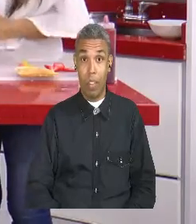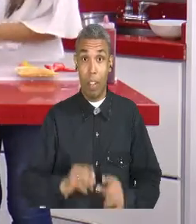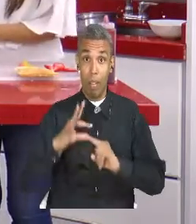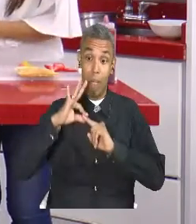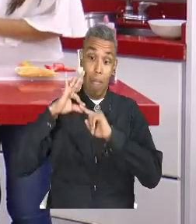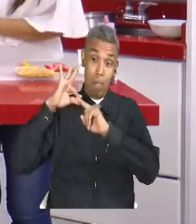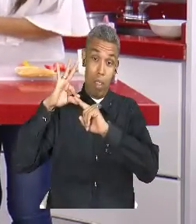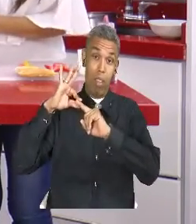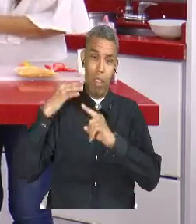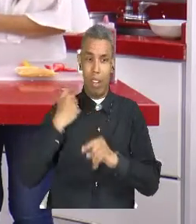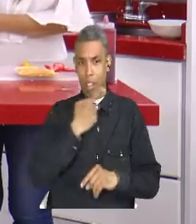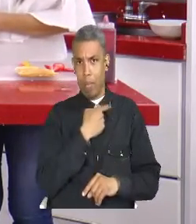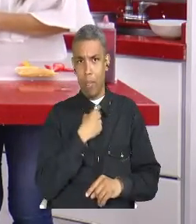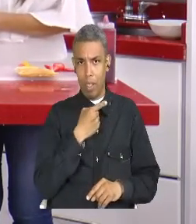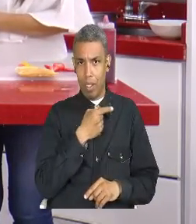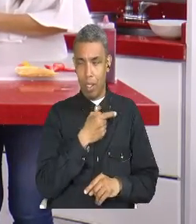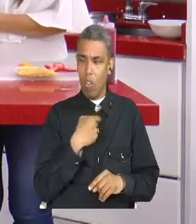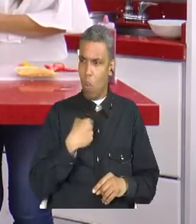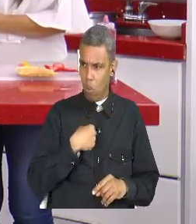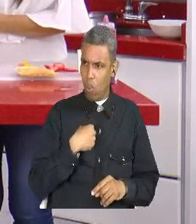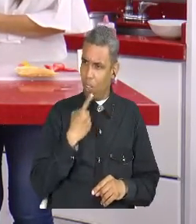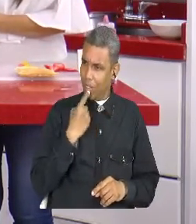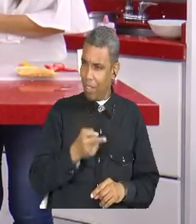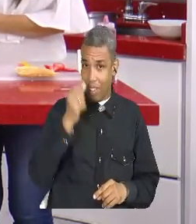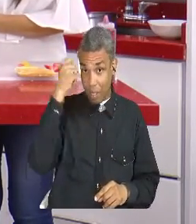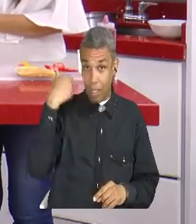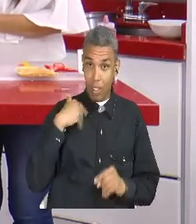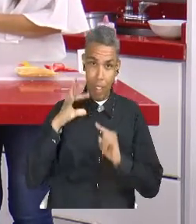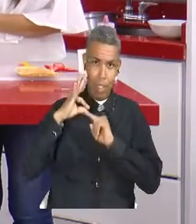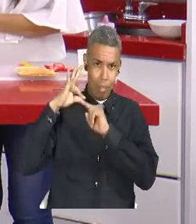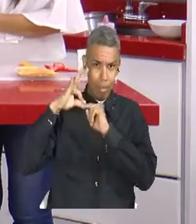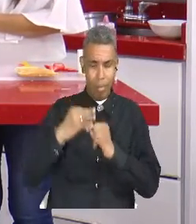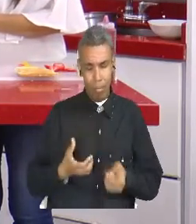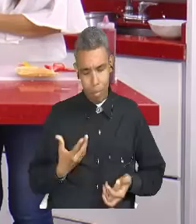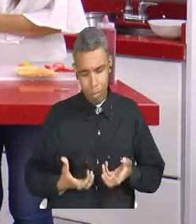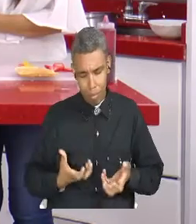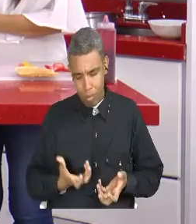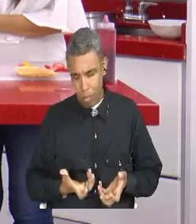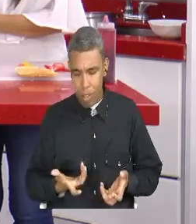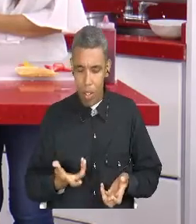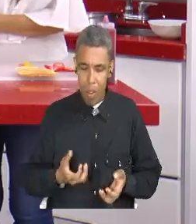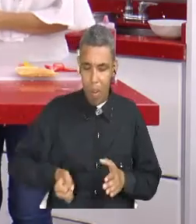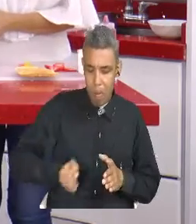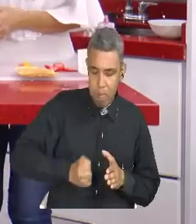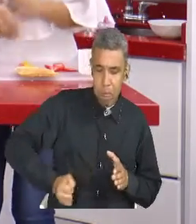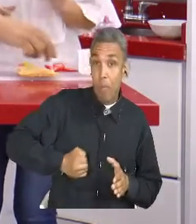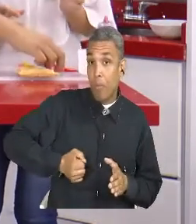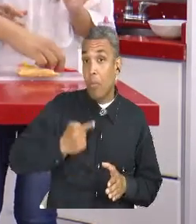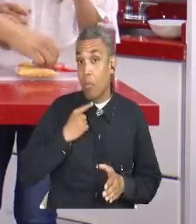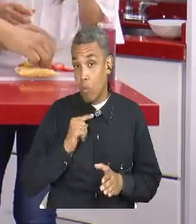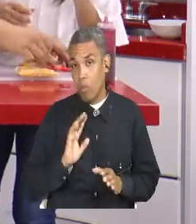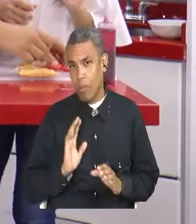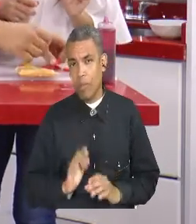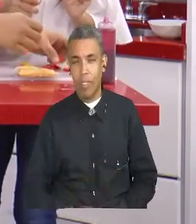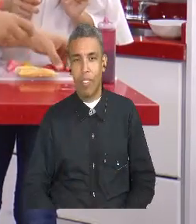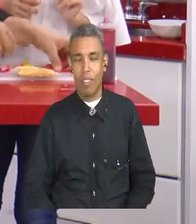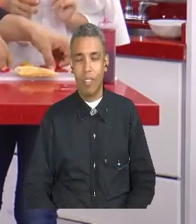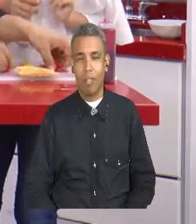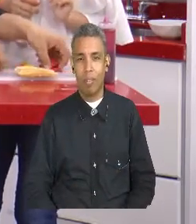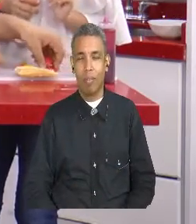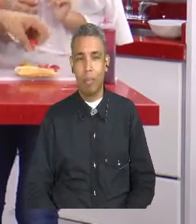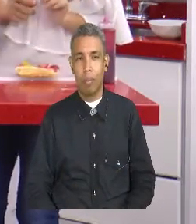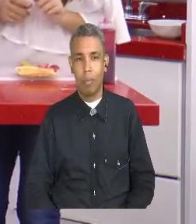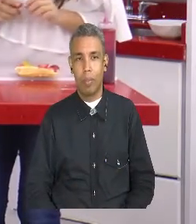especial. Voy a retirar por aquí esto. Qué cosa tan bonita. Y aquí mi querido compañero también está haciendo... Bueno, yo no le puse tapita.